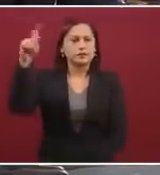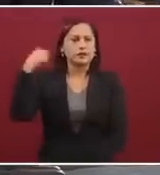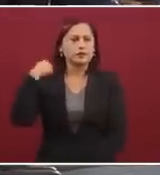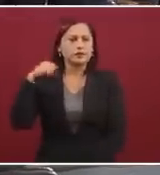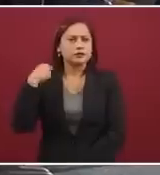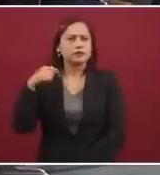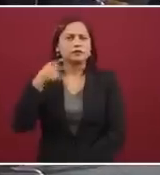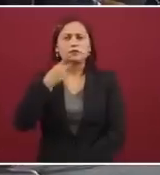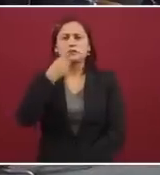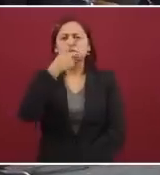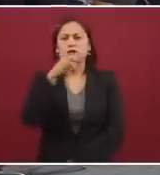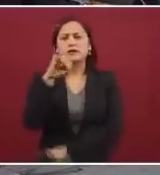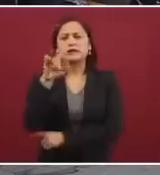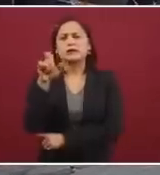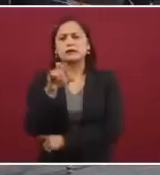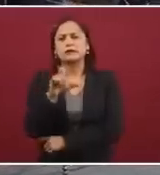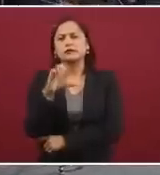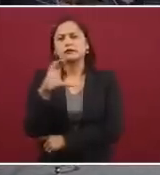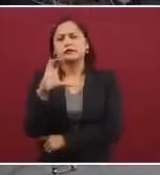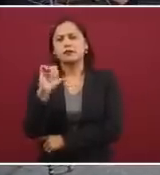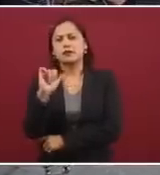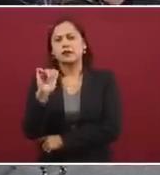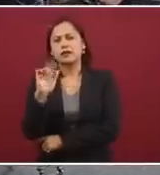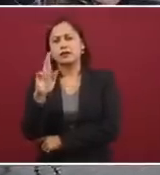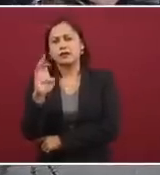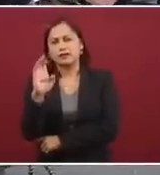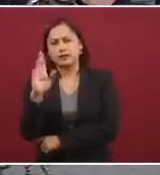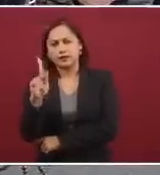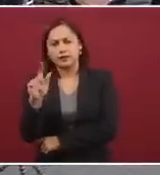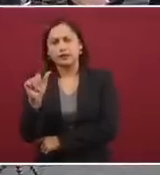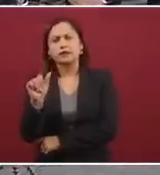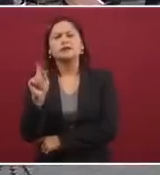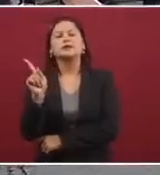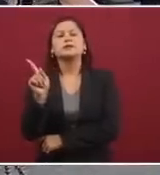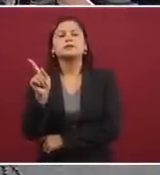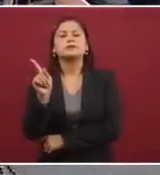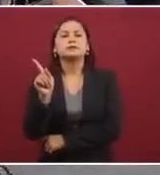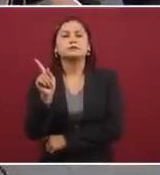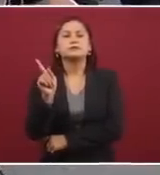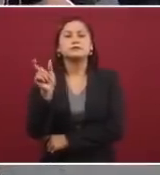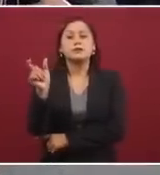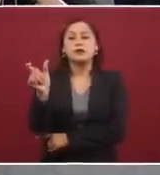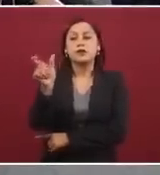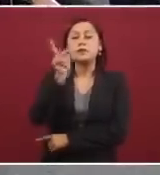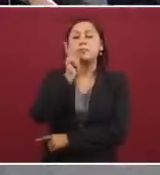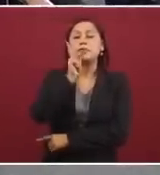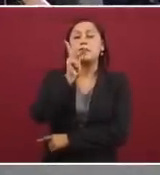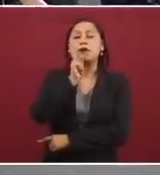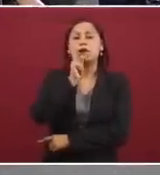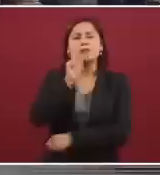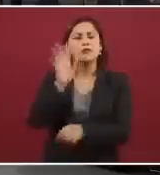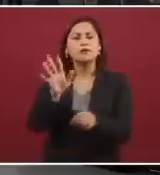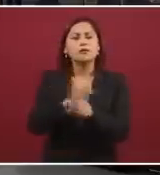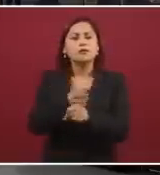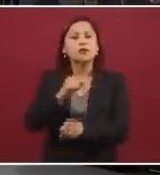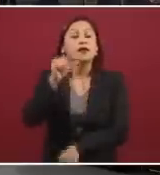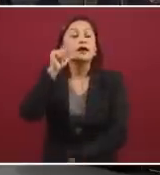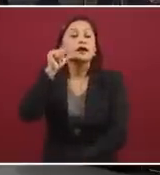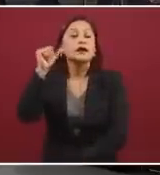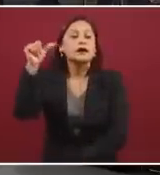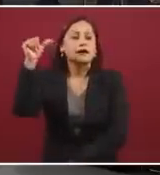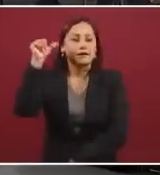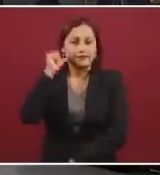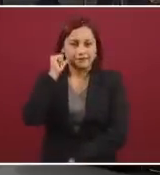gareca esta palabra es con motivo a lo que se comentaba ayer por esta gran